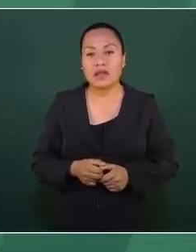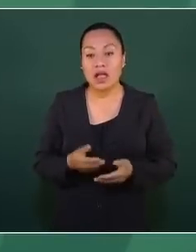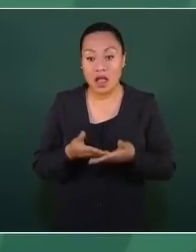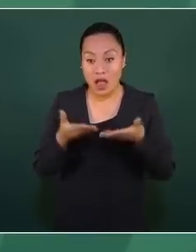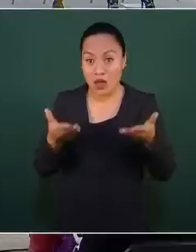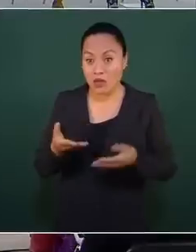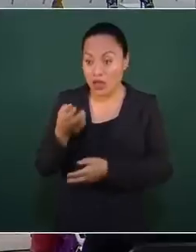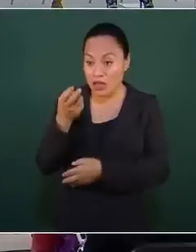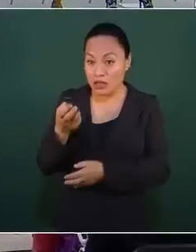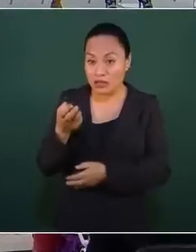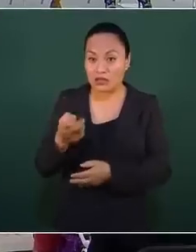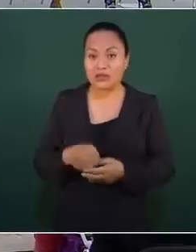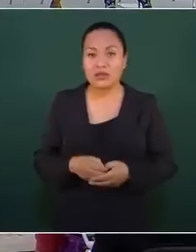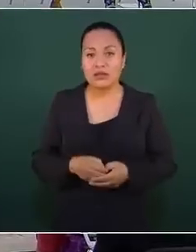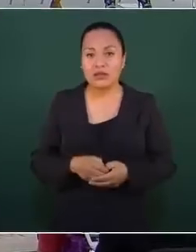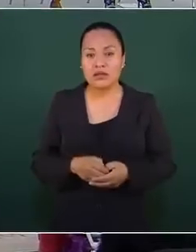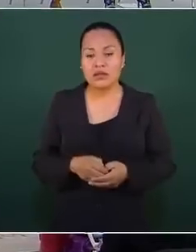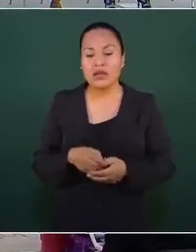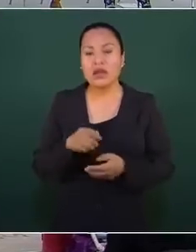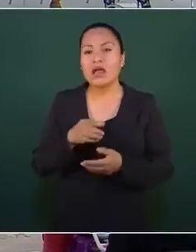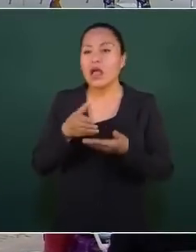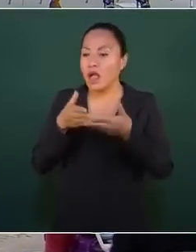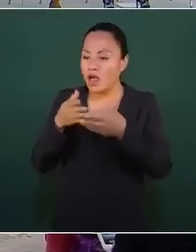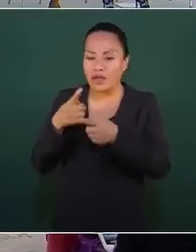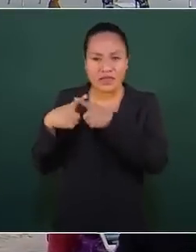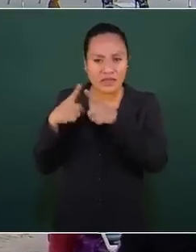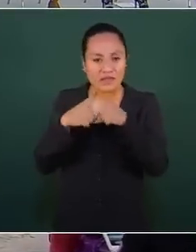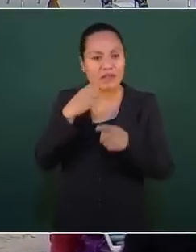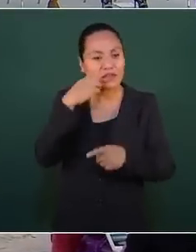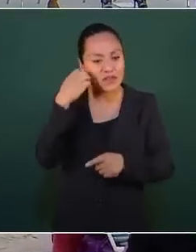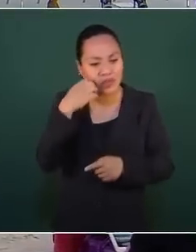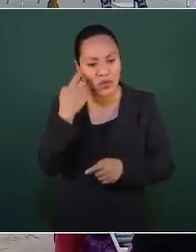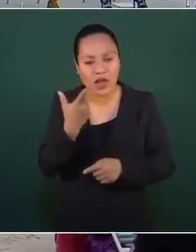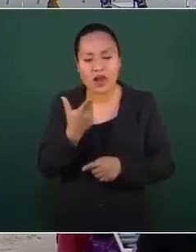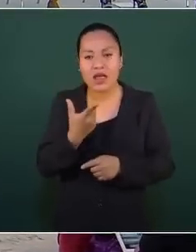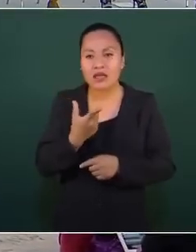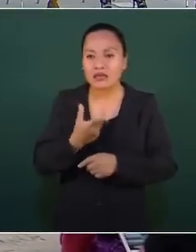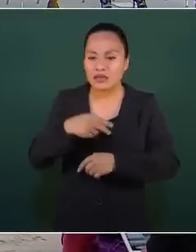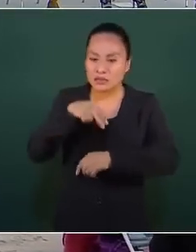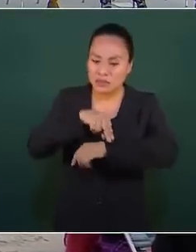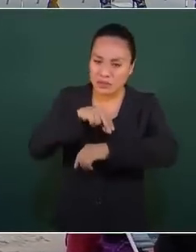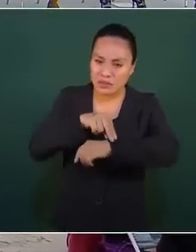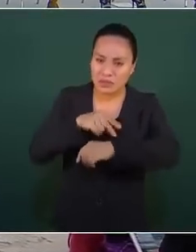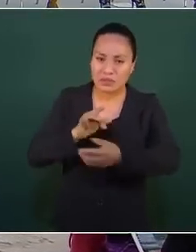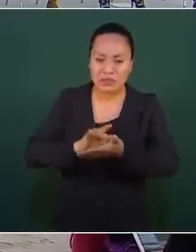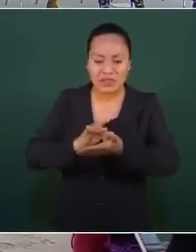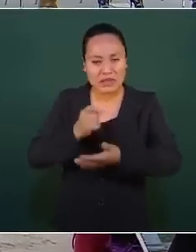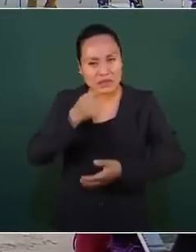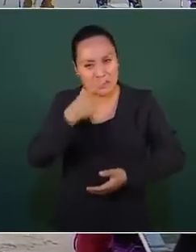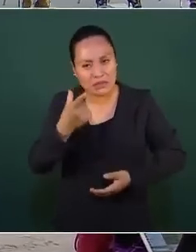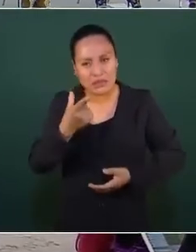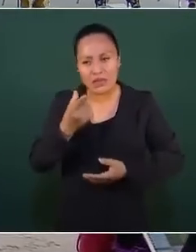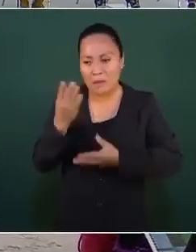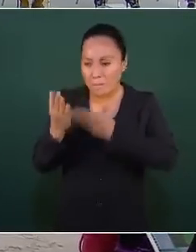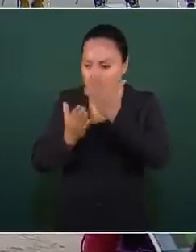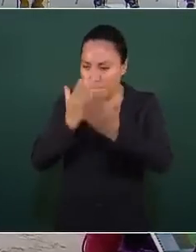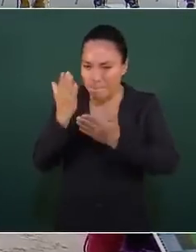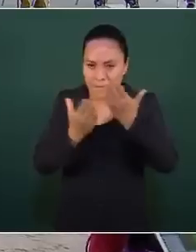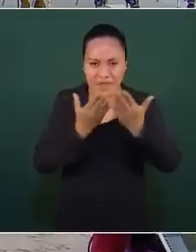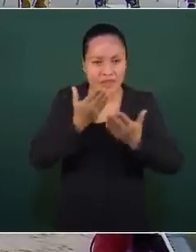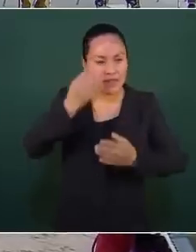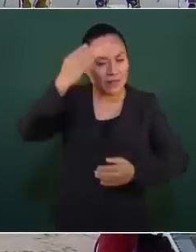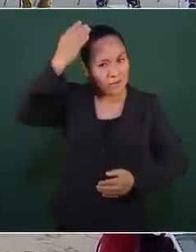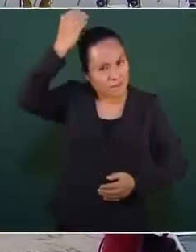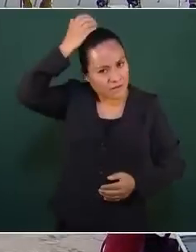estamos abriendo escuelas de medicina, de enfermería, por eso se están